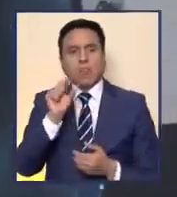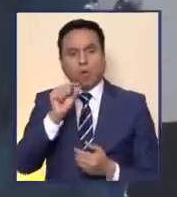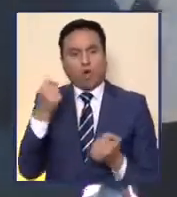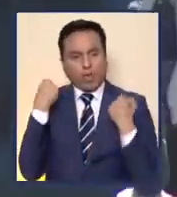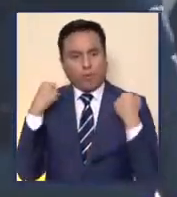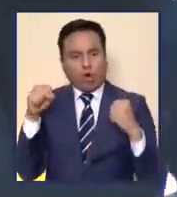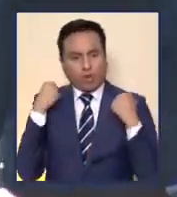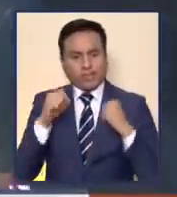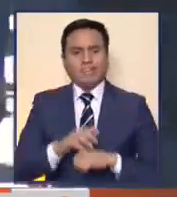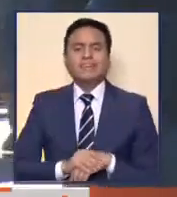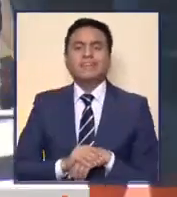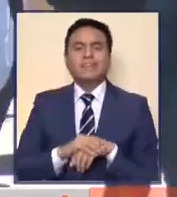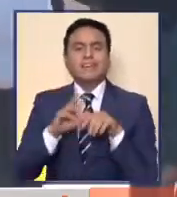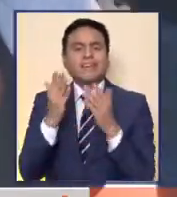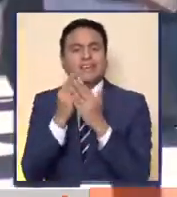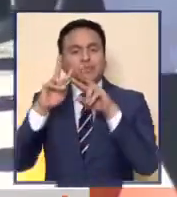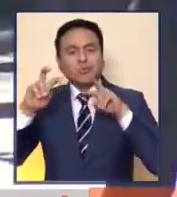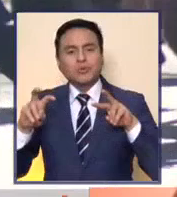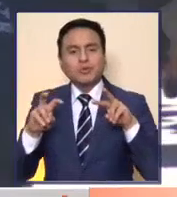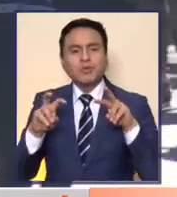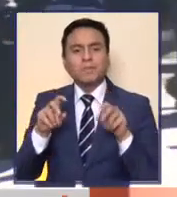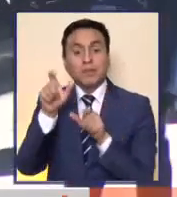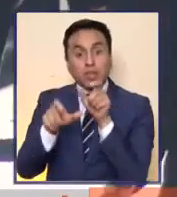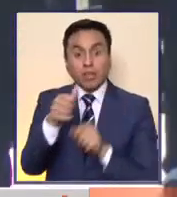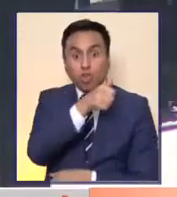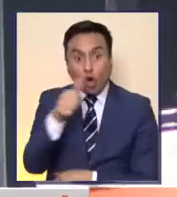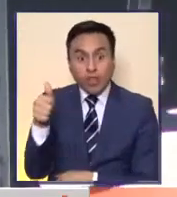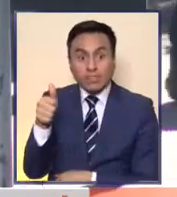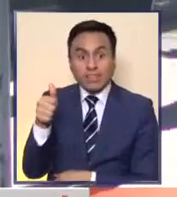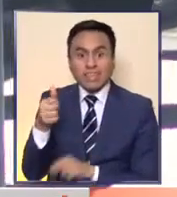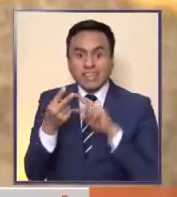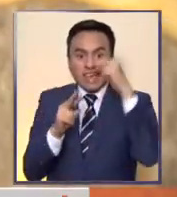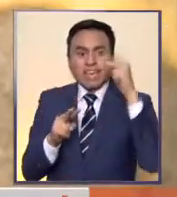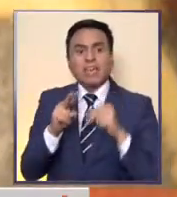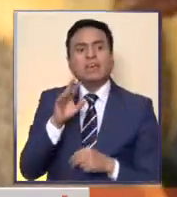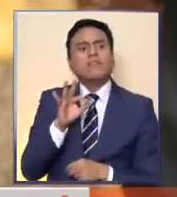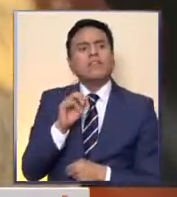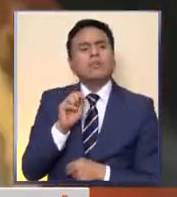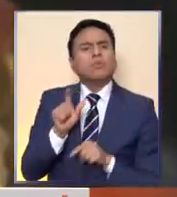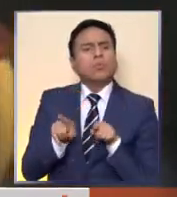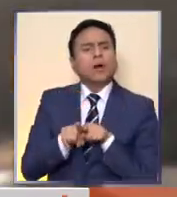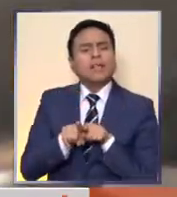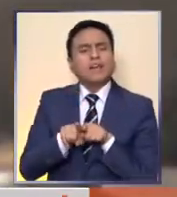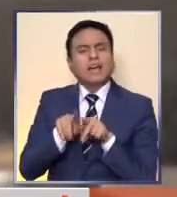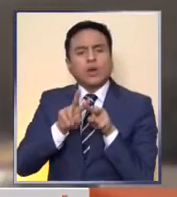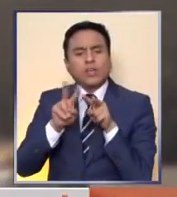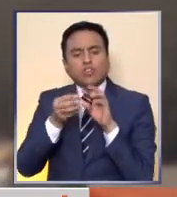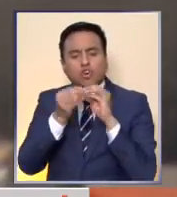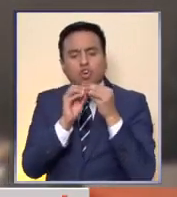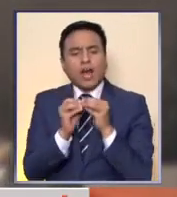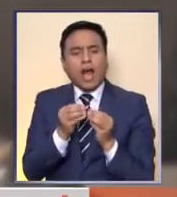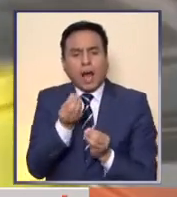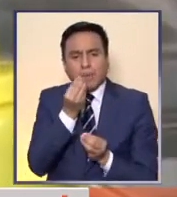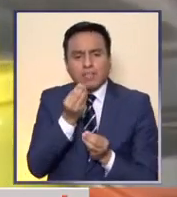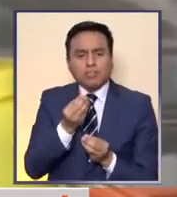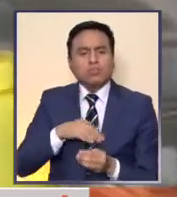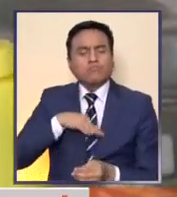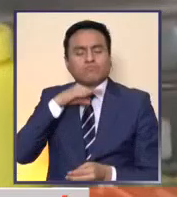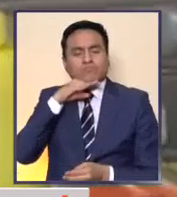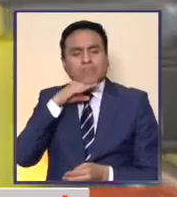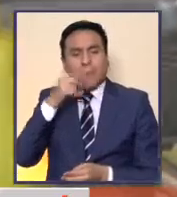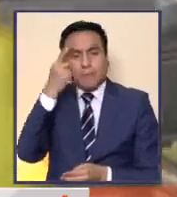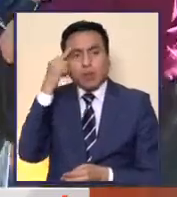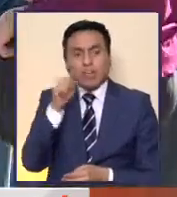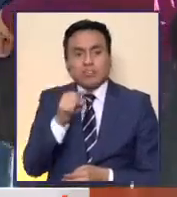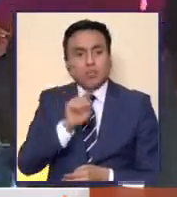Sí. Según el estudio, todas las personas tienen el gen FTO, que participa en la regulación del apetito y la saciedad. Pero eso